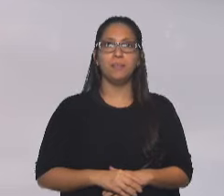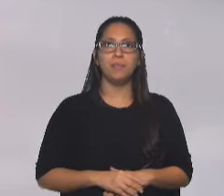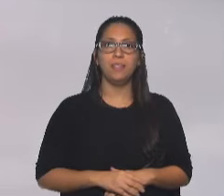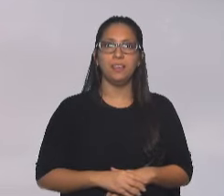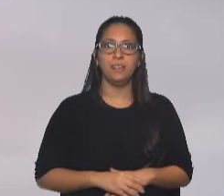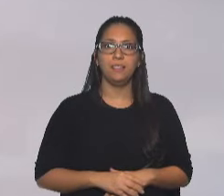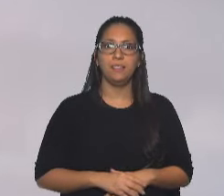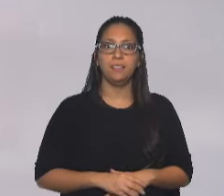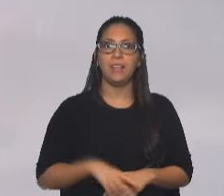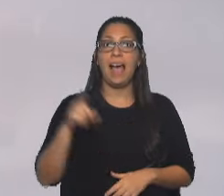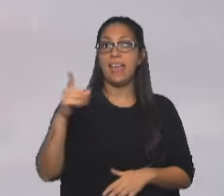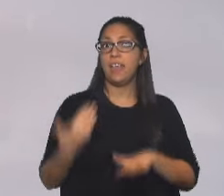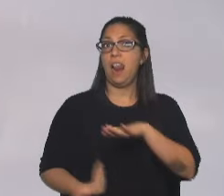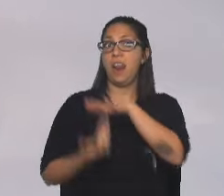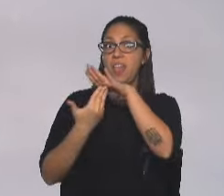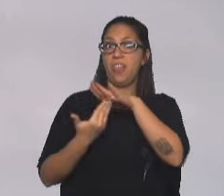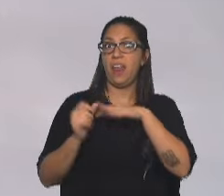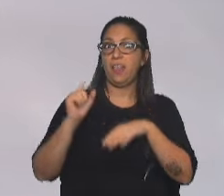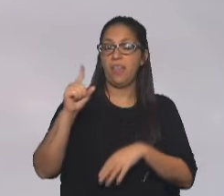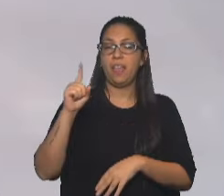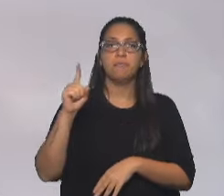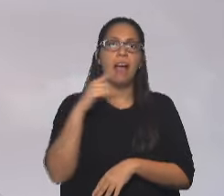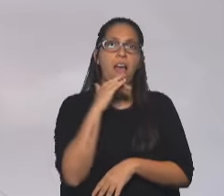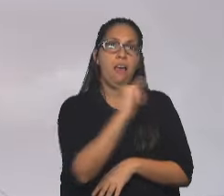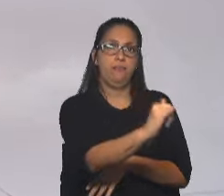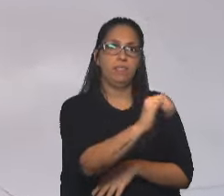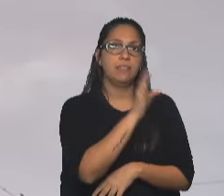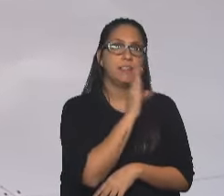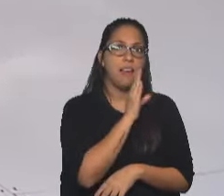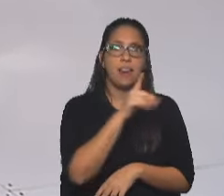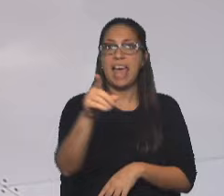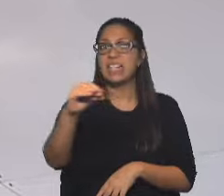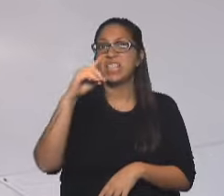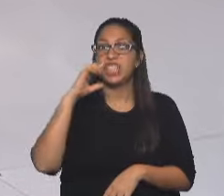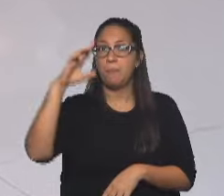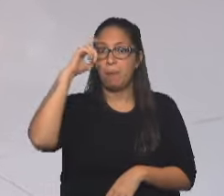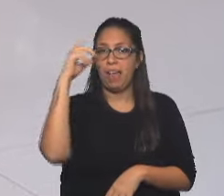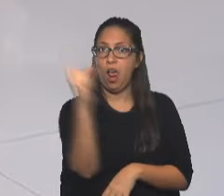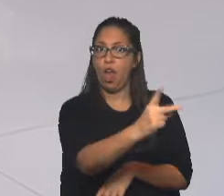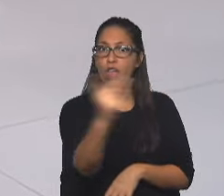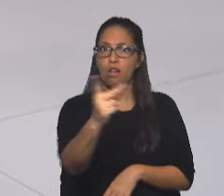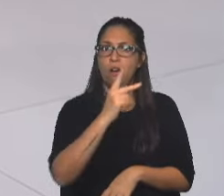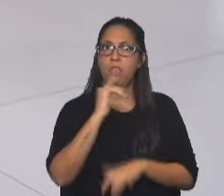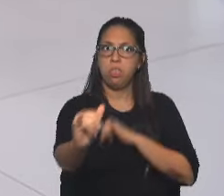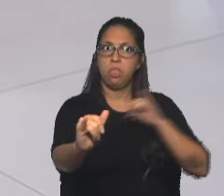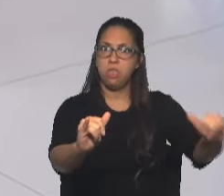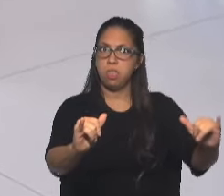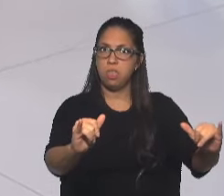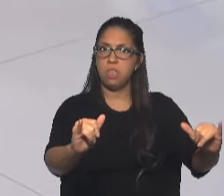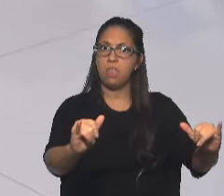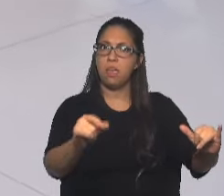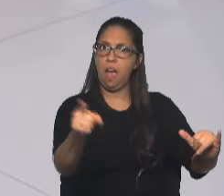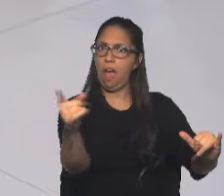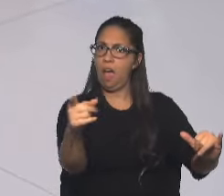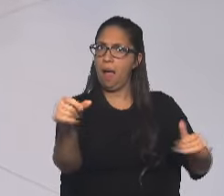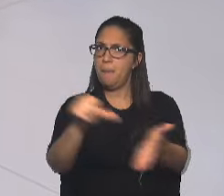Lo escuchábamos a Nasrallah, que no solo le advertía a Israel, sino que también a Chipre, porque sostienen que este país ayudó